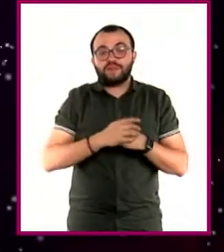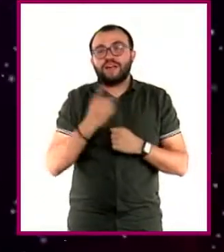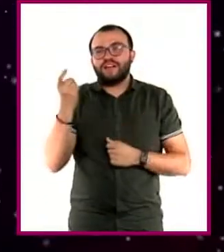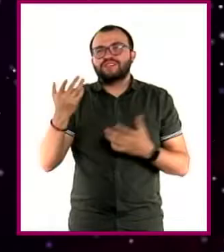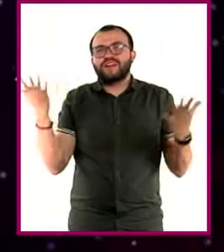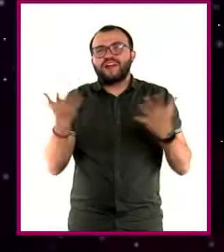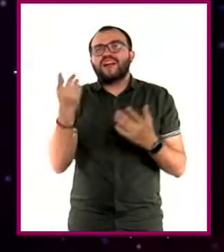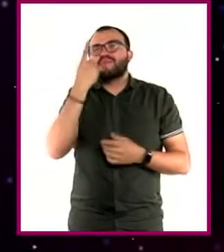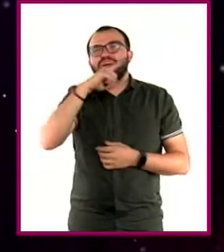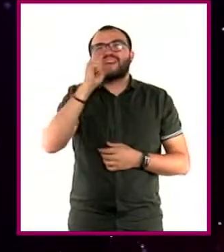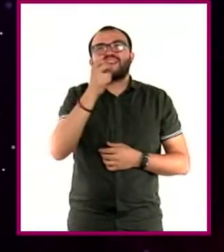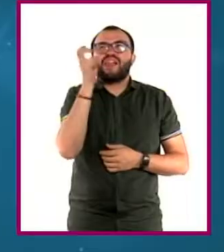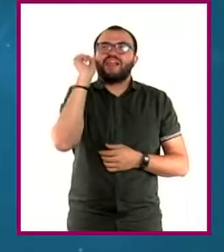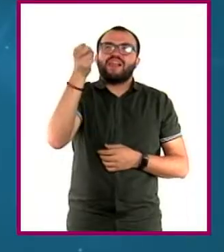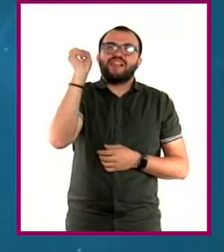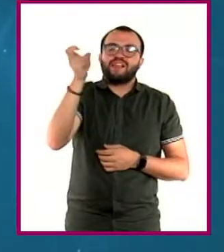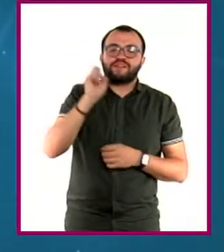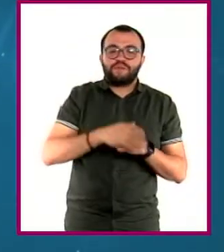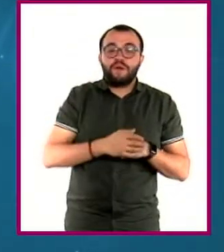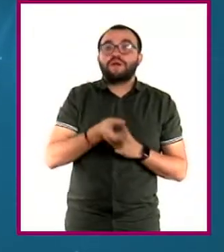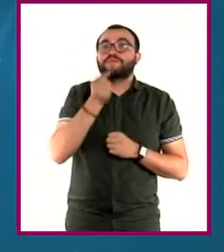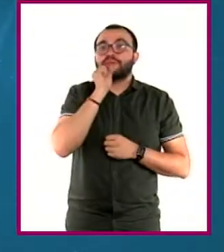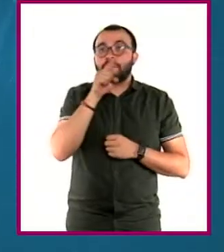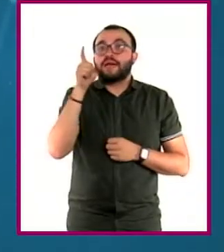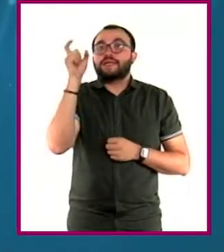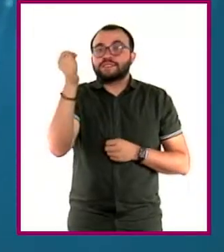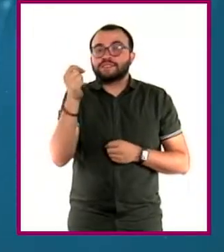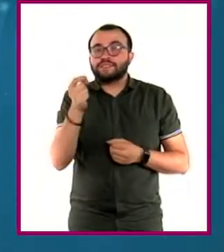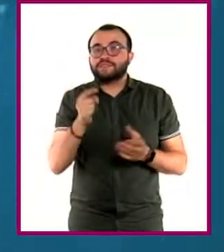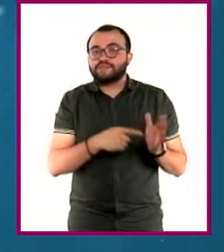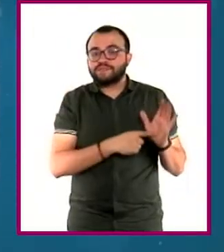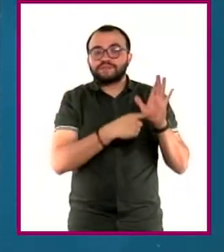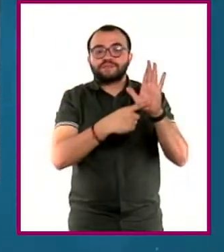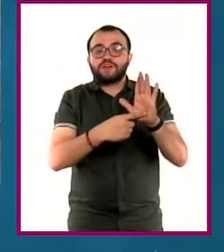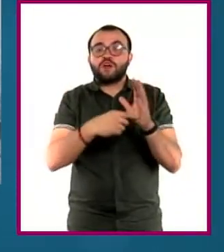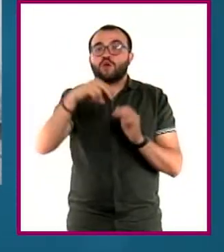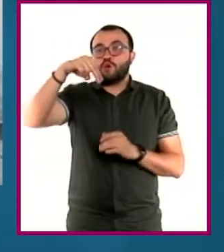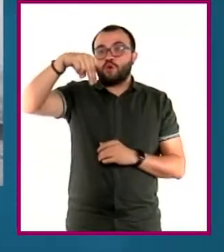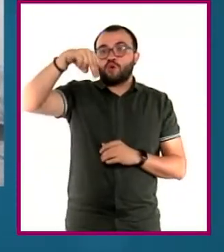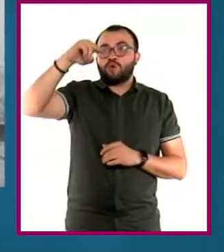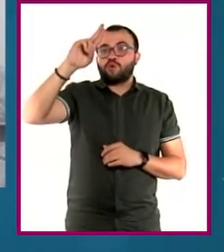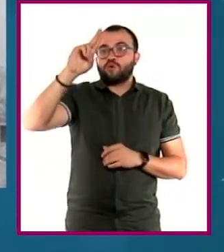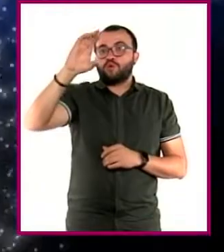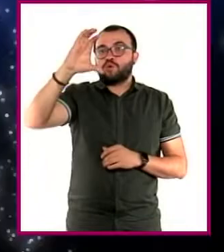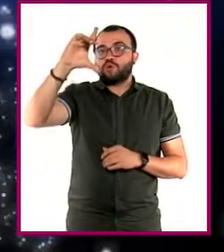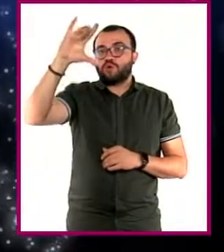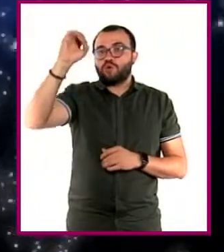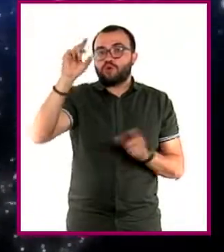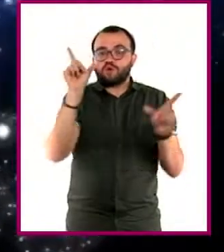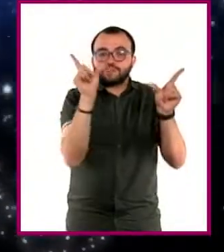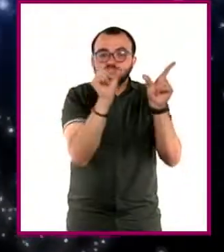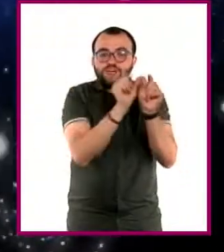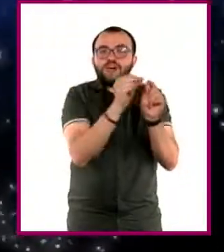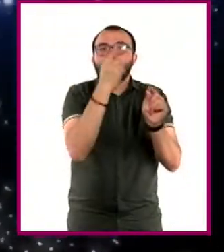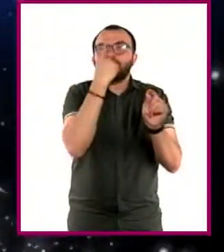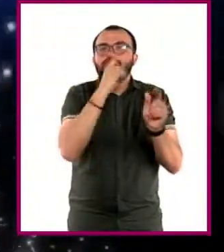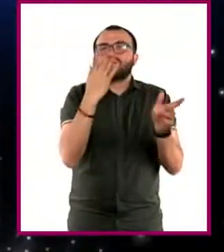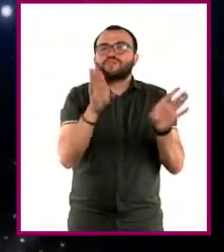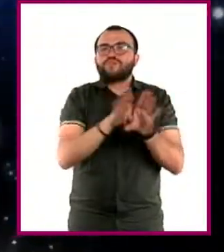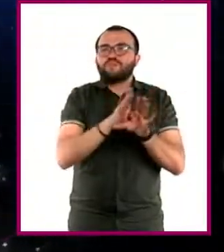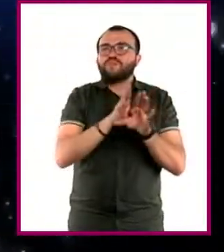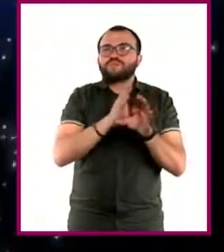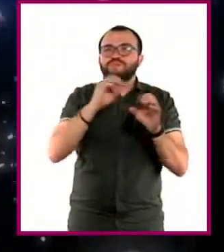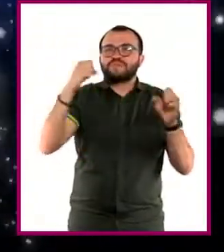para criticarla. También es quien acuña el término de nucleosíntesis para describir las reacciones